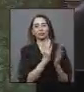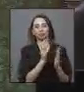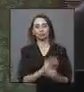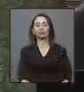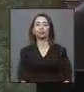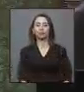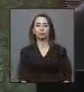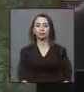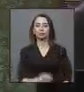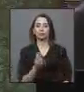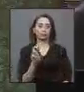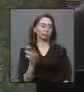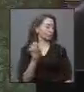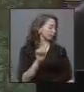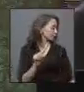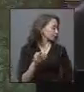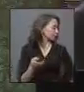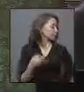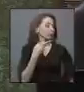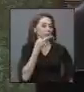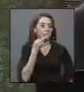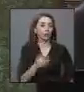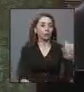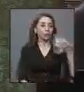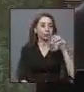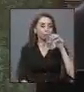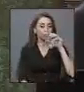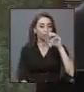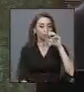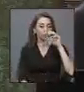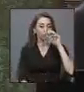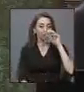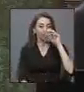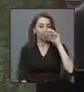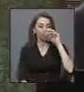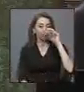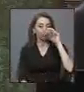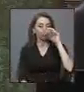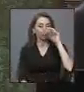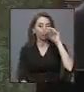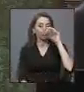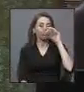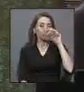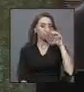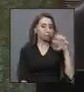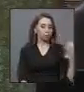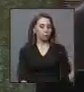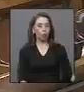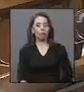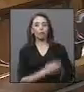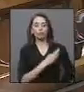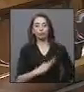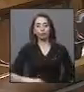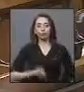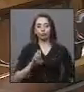En el tiempo del Partido Socialista ha solicitado el uso de la palabra el diputado señor Osvaldo Andrade.